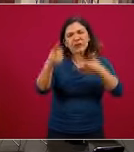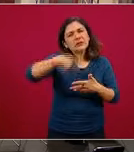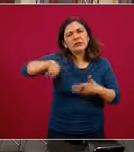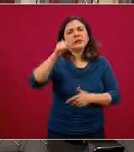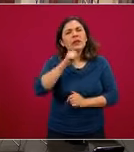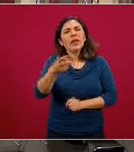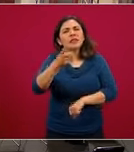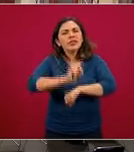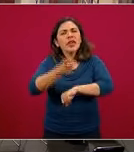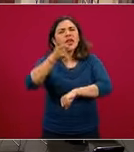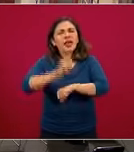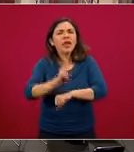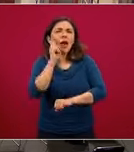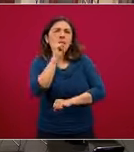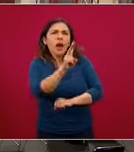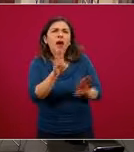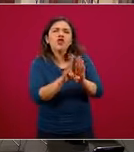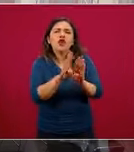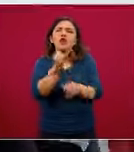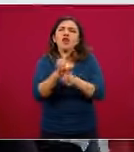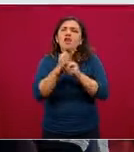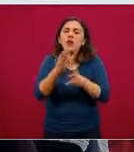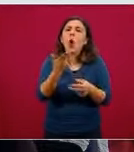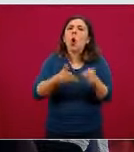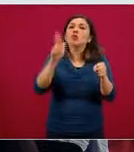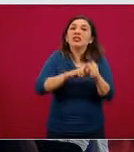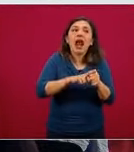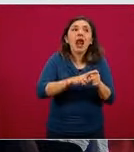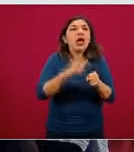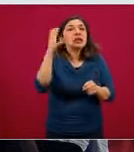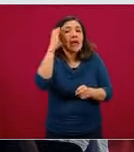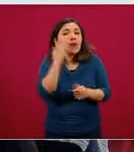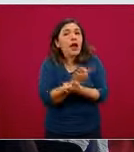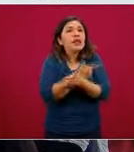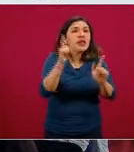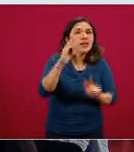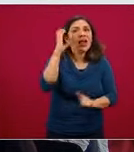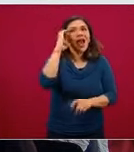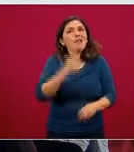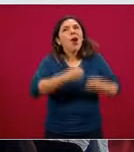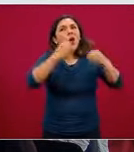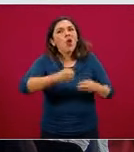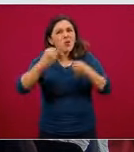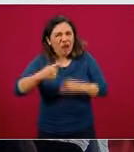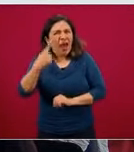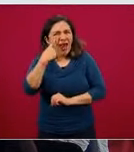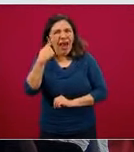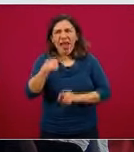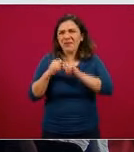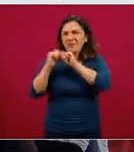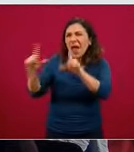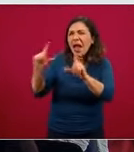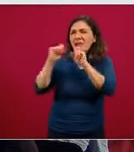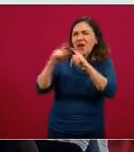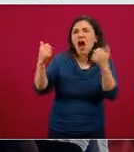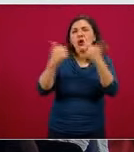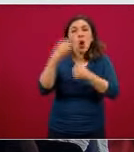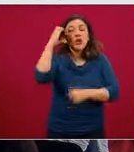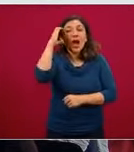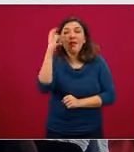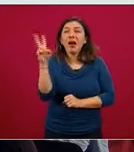días de saturación o de camas disponibles, que sean generales o con ventiladores,